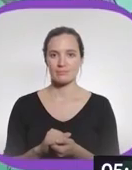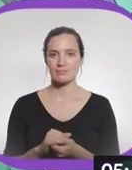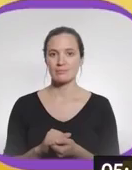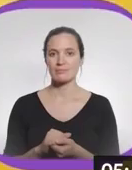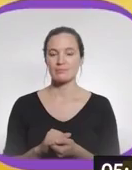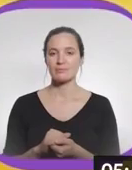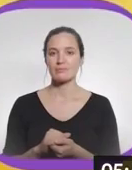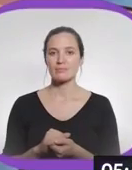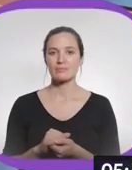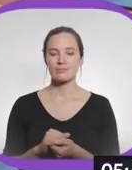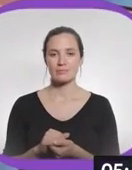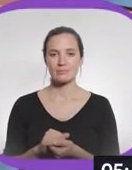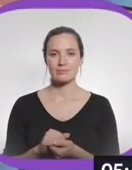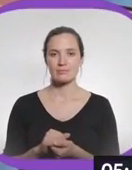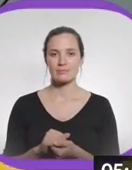Dimmsdale.